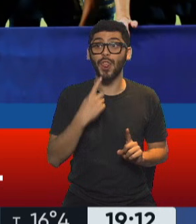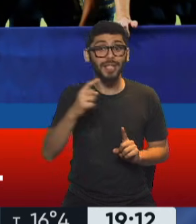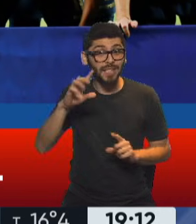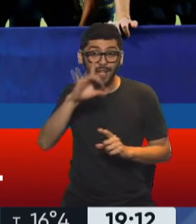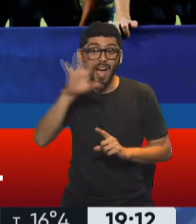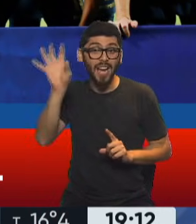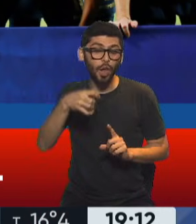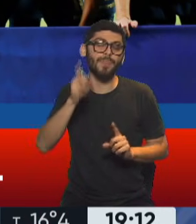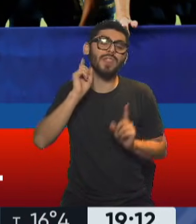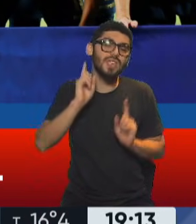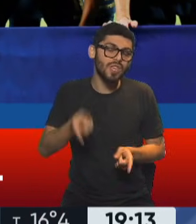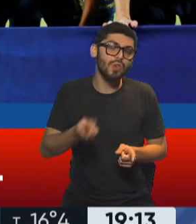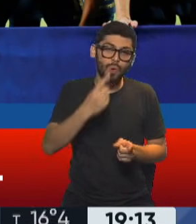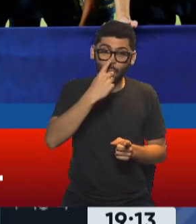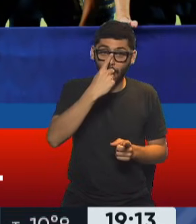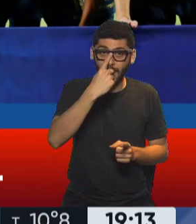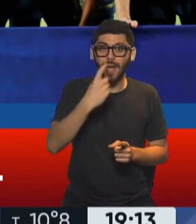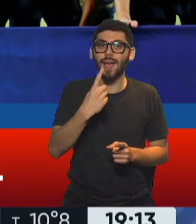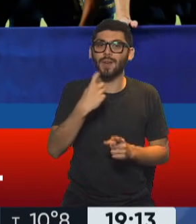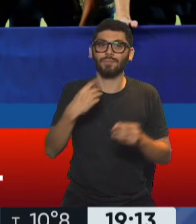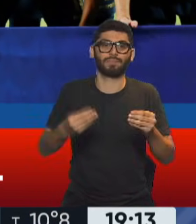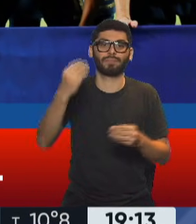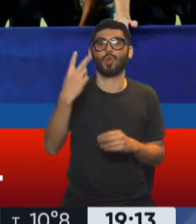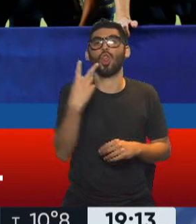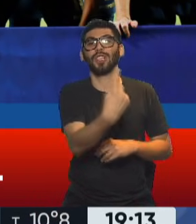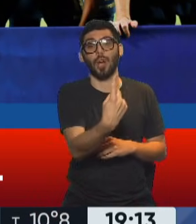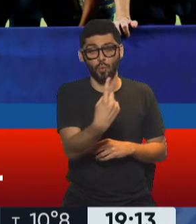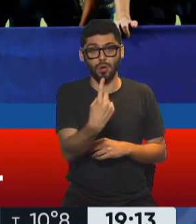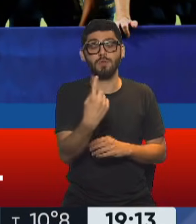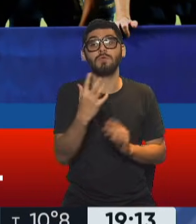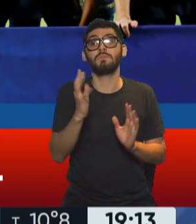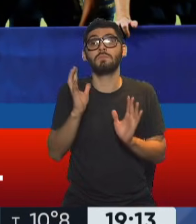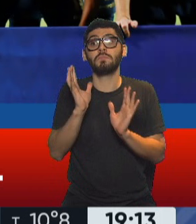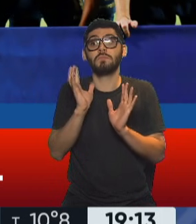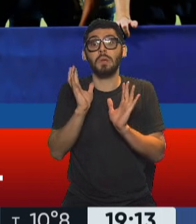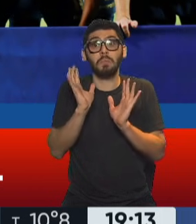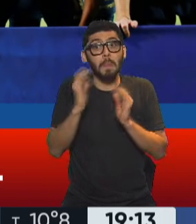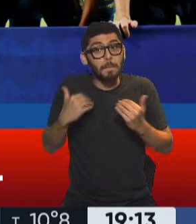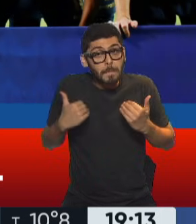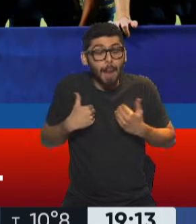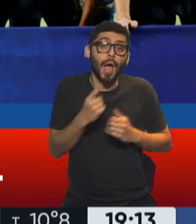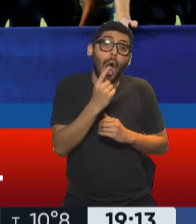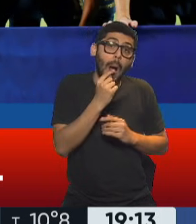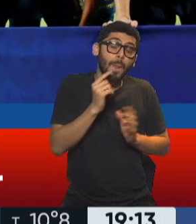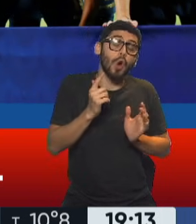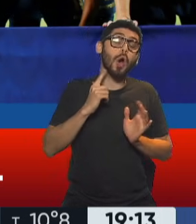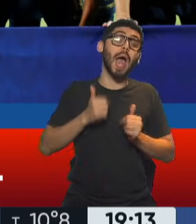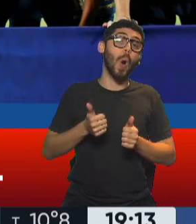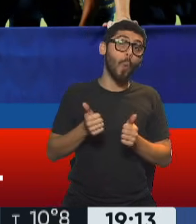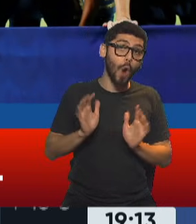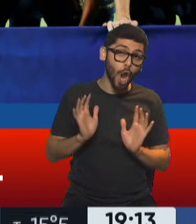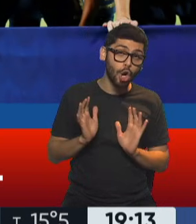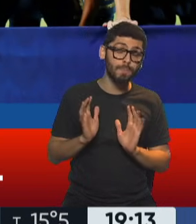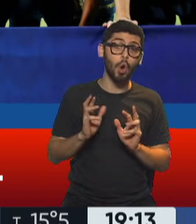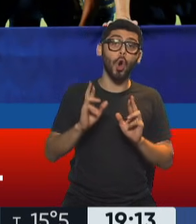había clasificado en el Global River por 2-1. Sí. A mí me parece que el arbitraje es bueno y esperemos que